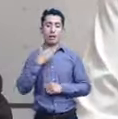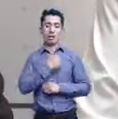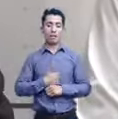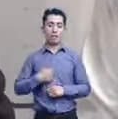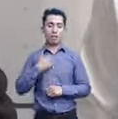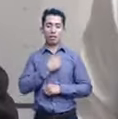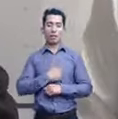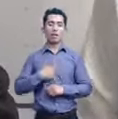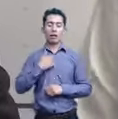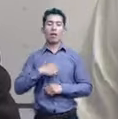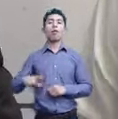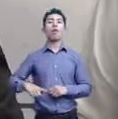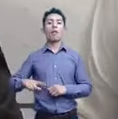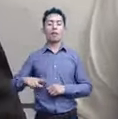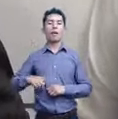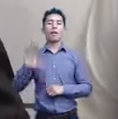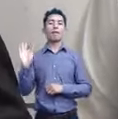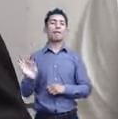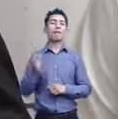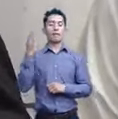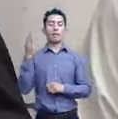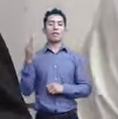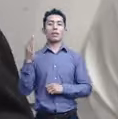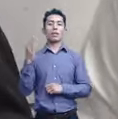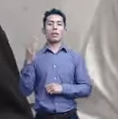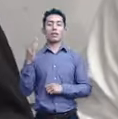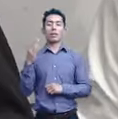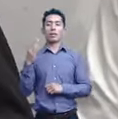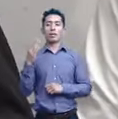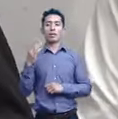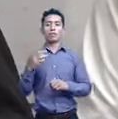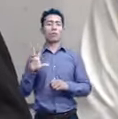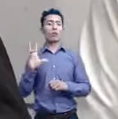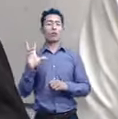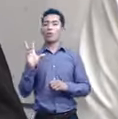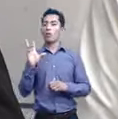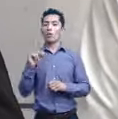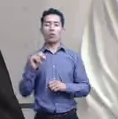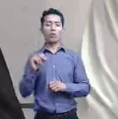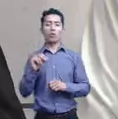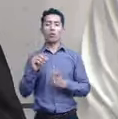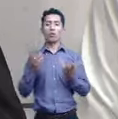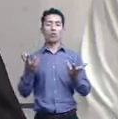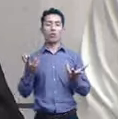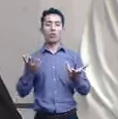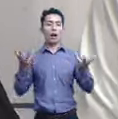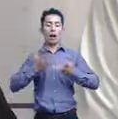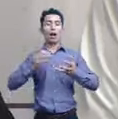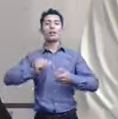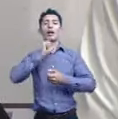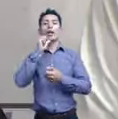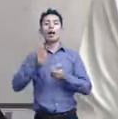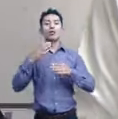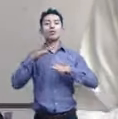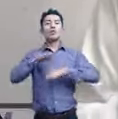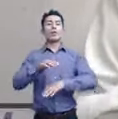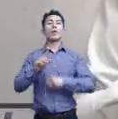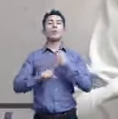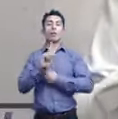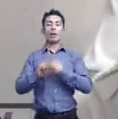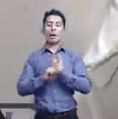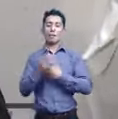lamentable que nuestro gobierno federal no haya tomado cartas en el asunto sobre la situación